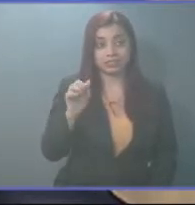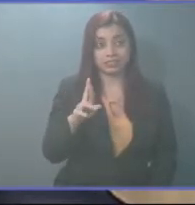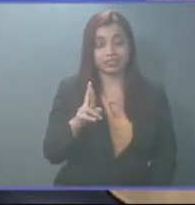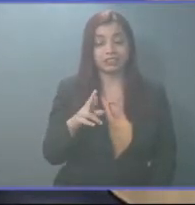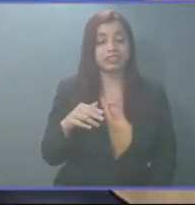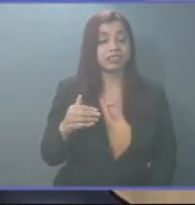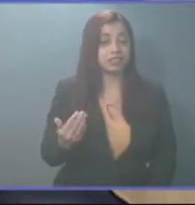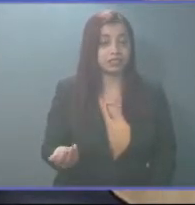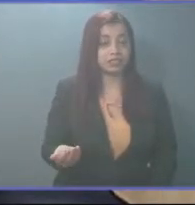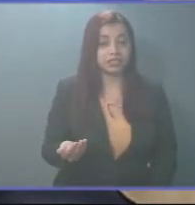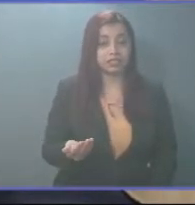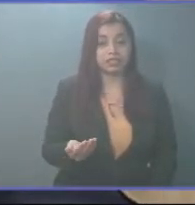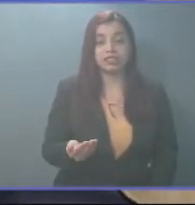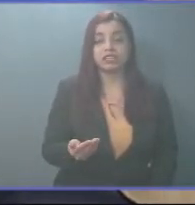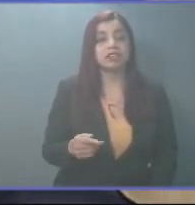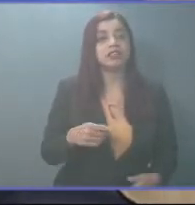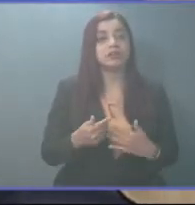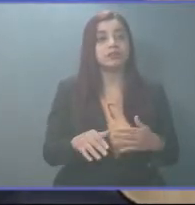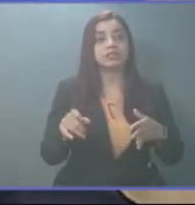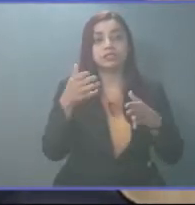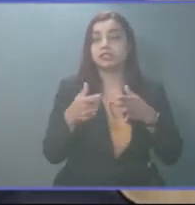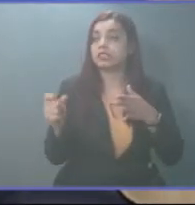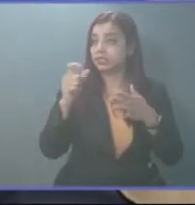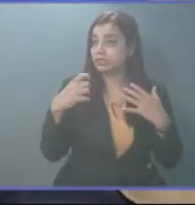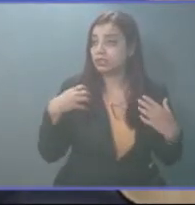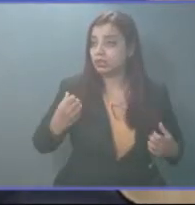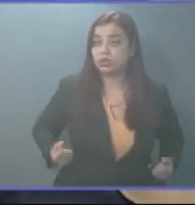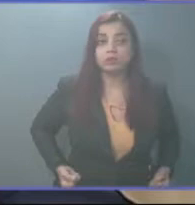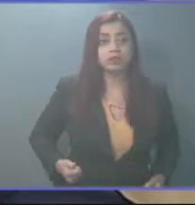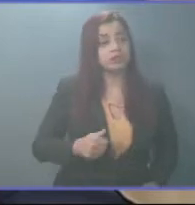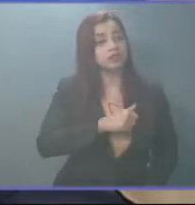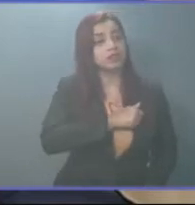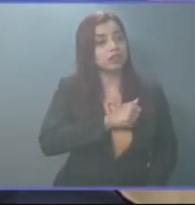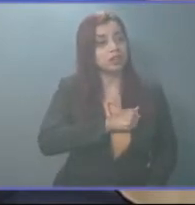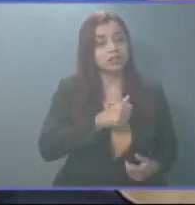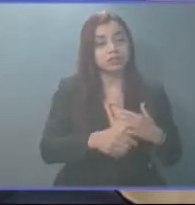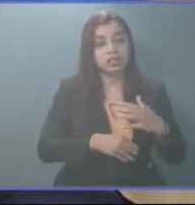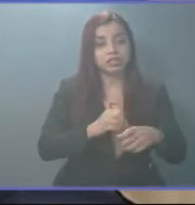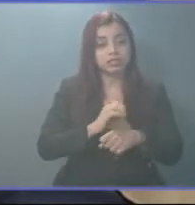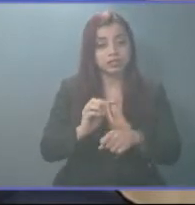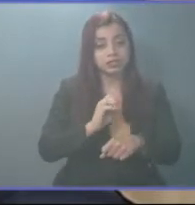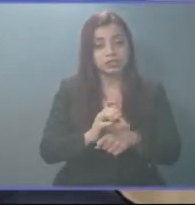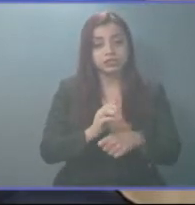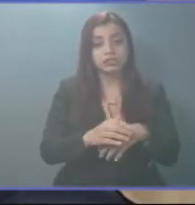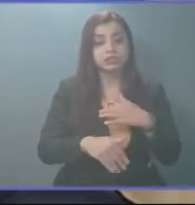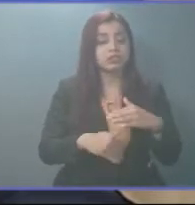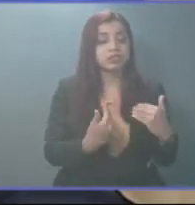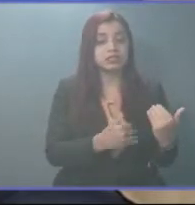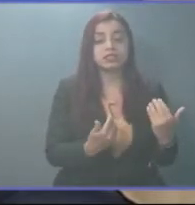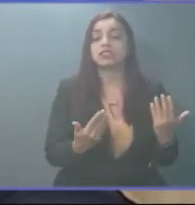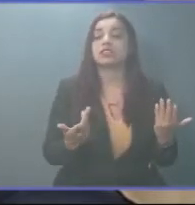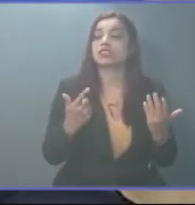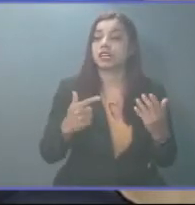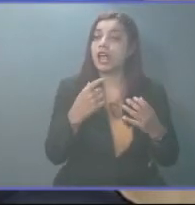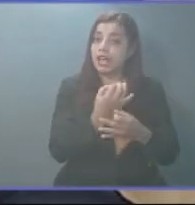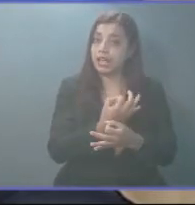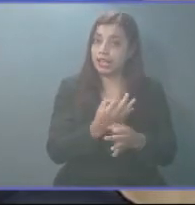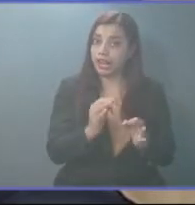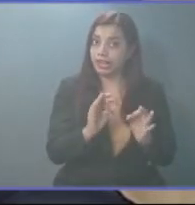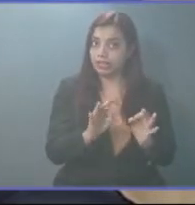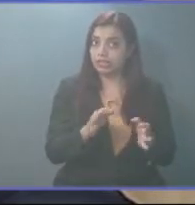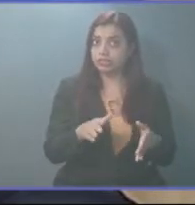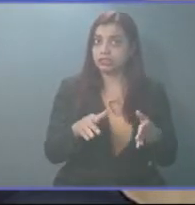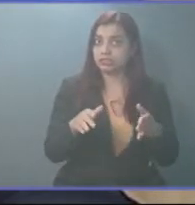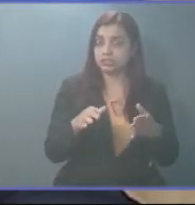República como la institución estatal responsable de la asistencia, asesoría y representación judicial o administrativa gratuita de la siguiente manera.